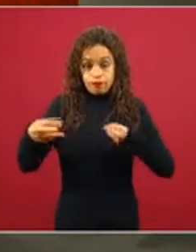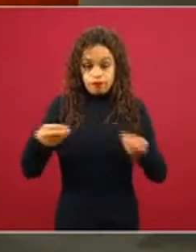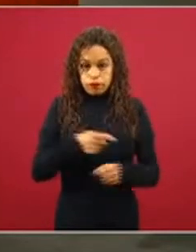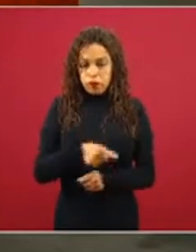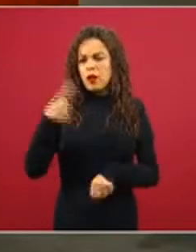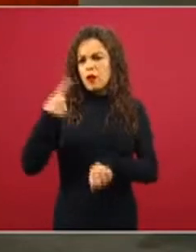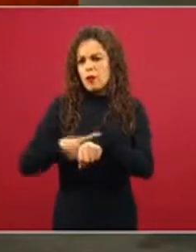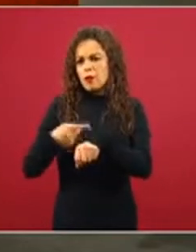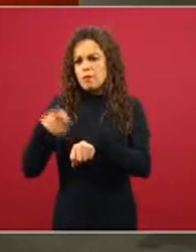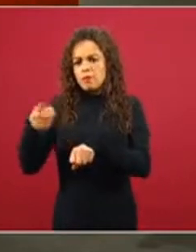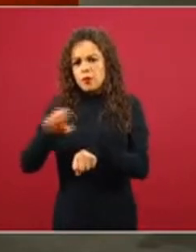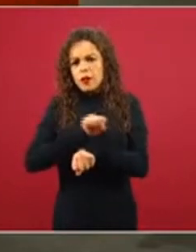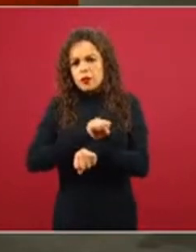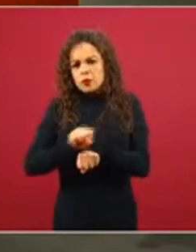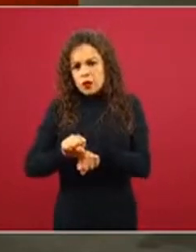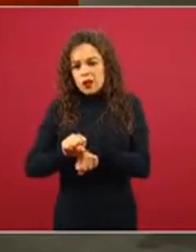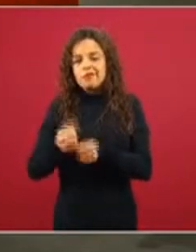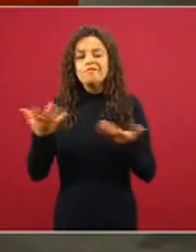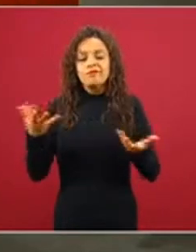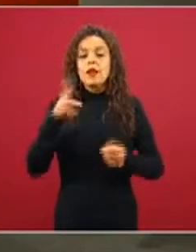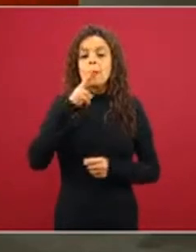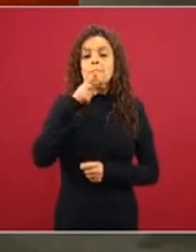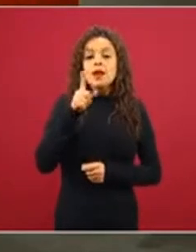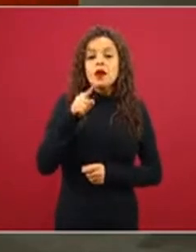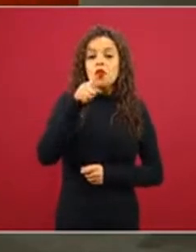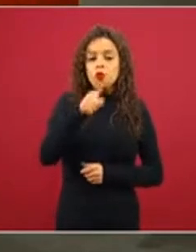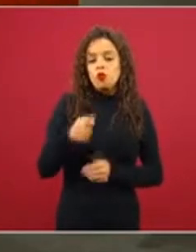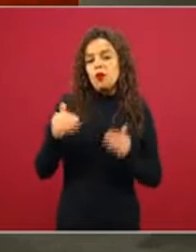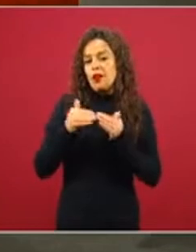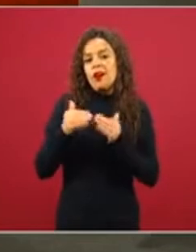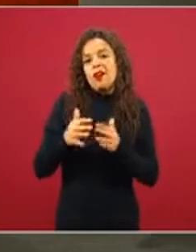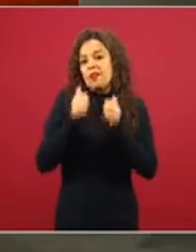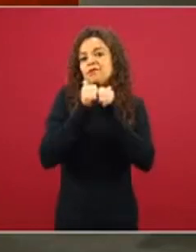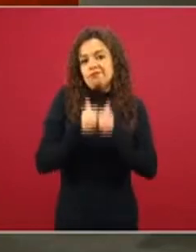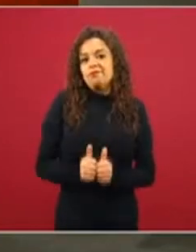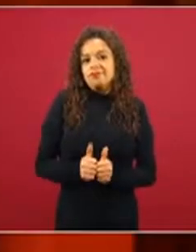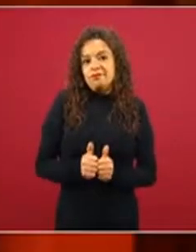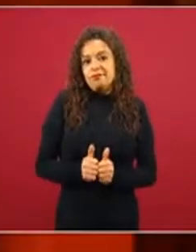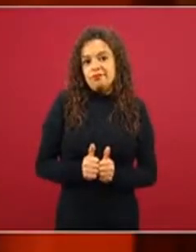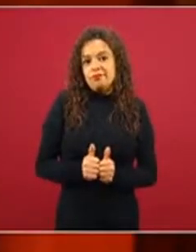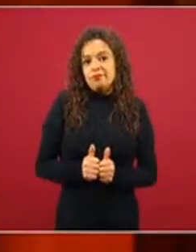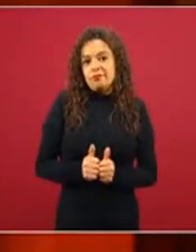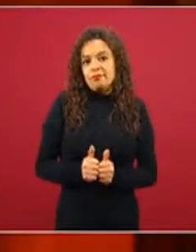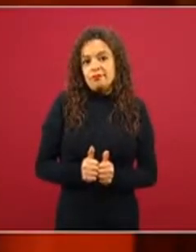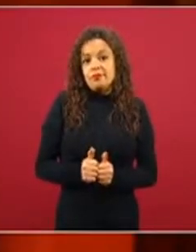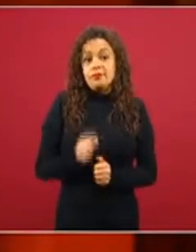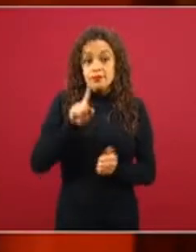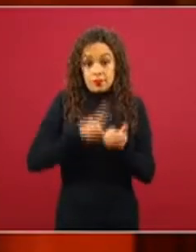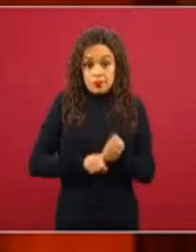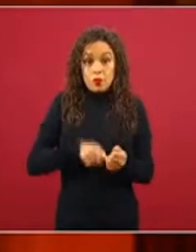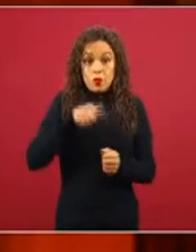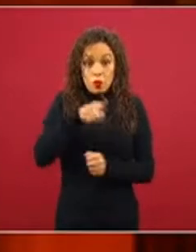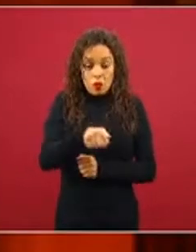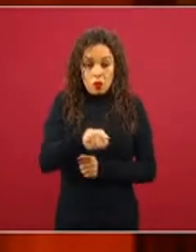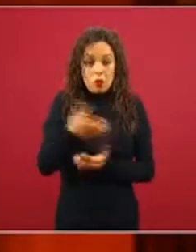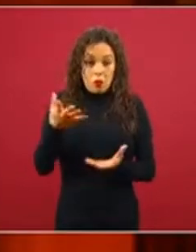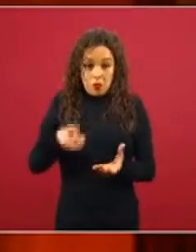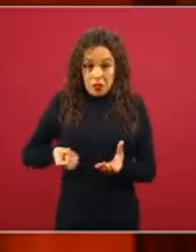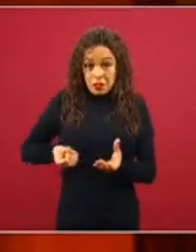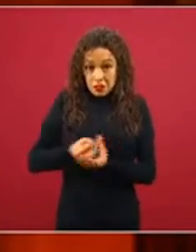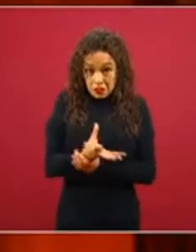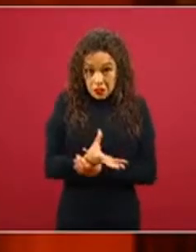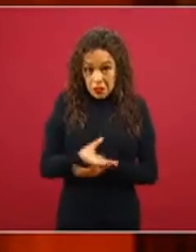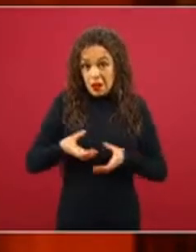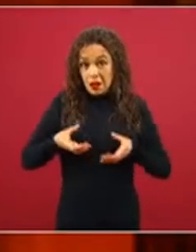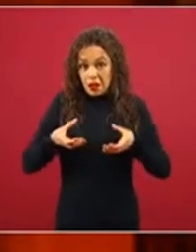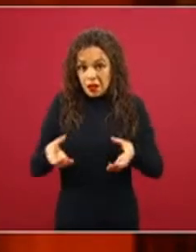leve, es mejor que se quede en el domicilio, que no salga, porque entonces puede en su momento dispersar la enfermedad y,